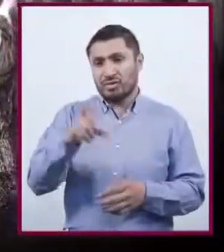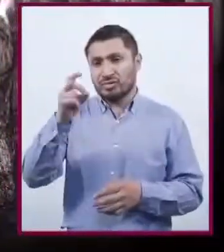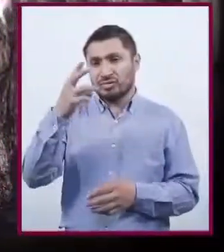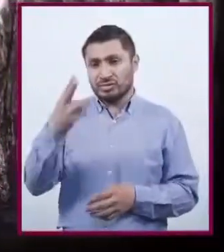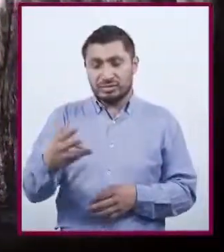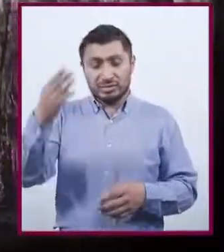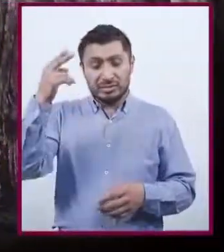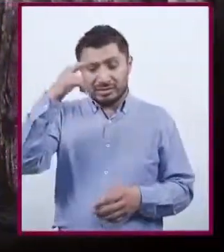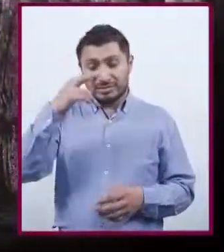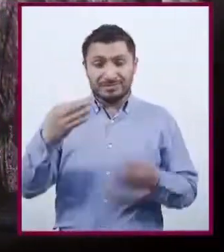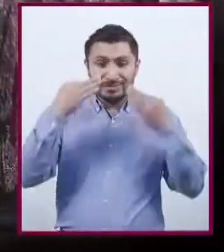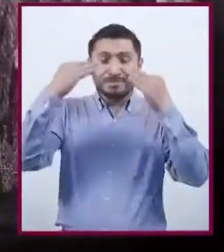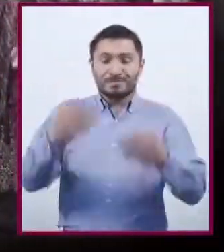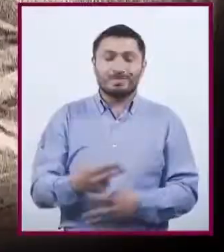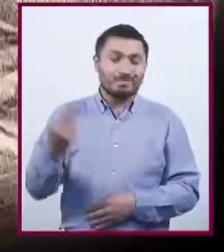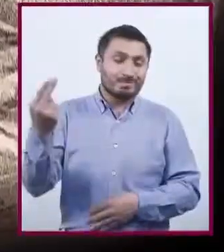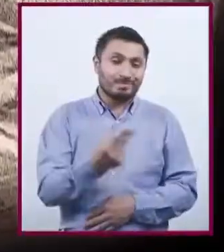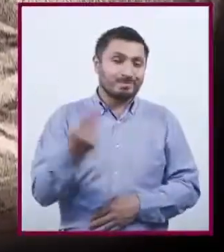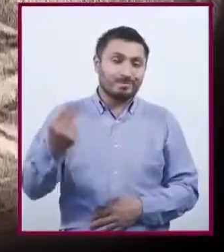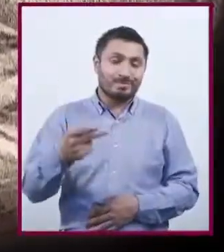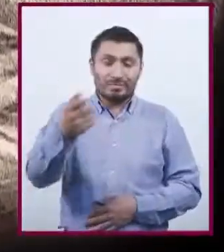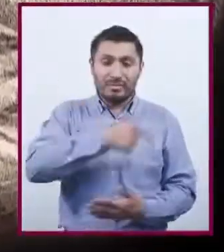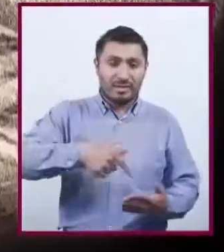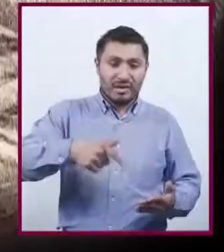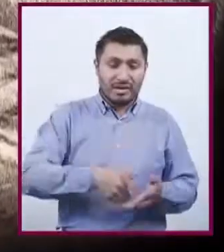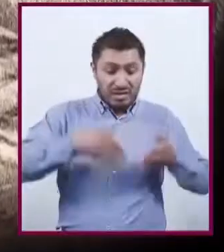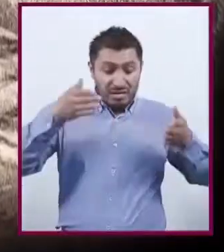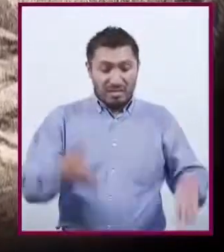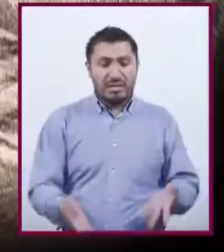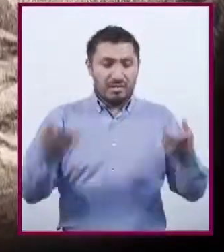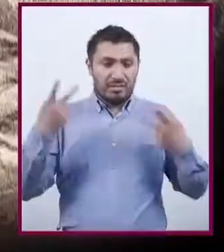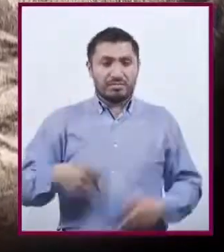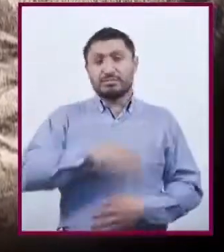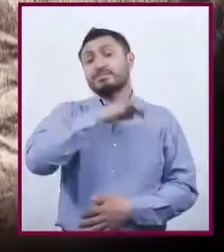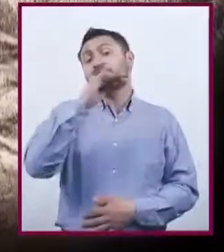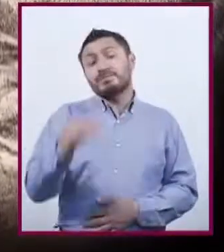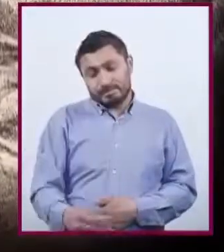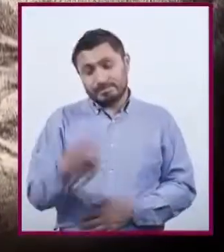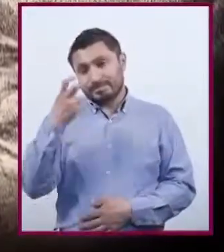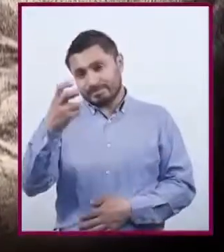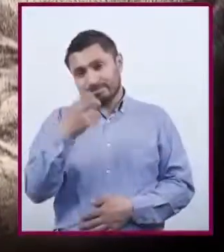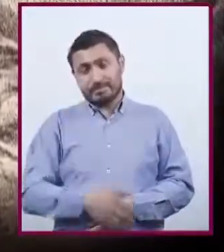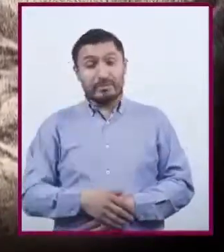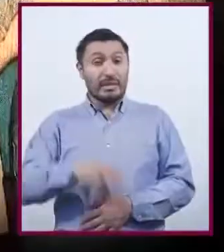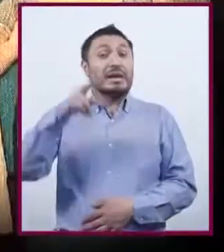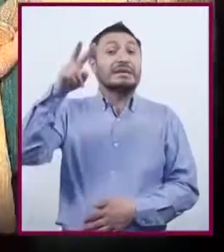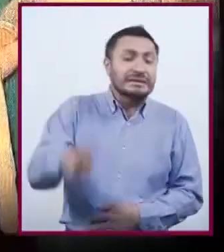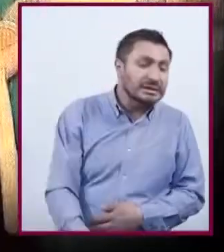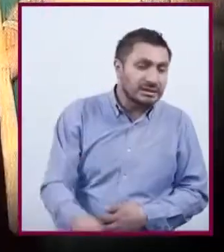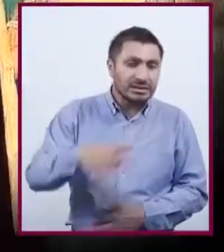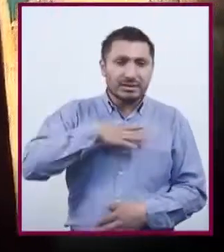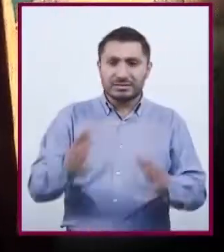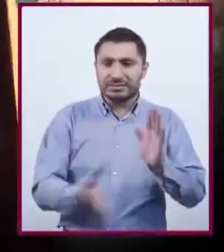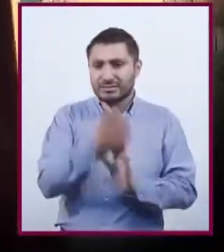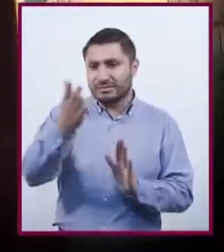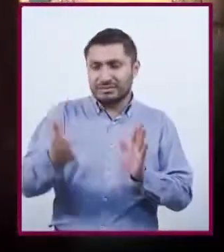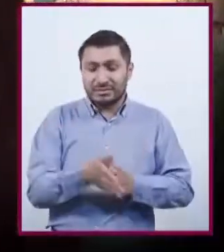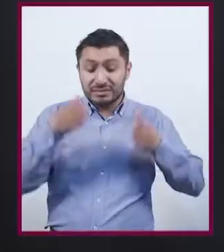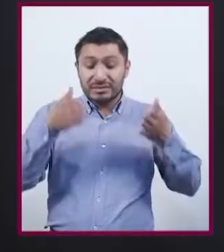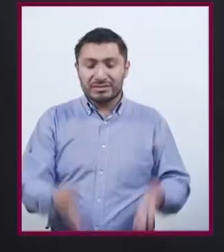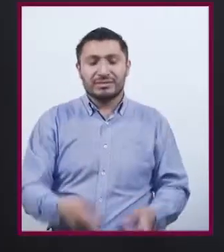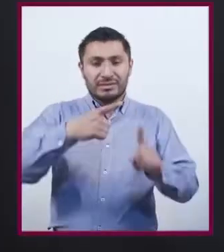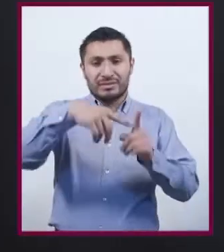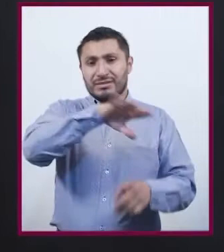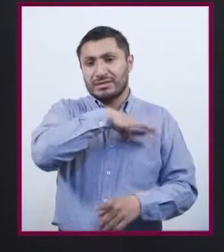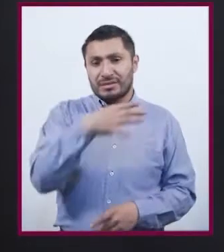del contar con un lugar donde depositar a la gente que fallecía. Ante esta realidad, se construyó el Cementerio General de San Javier.